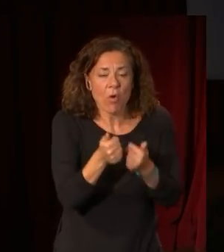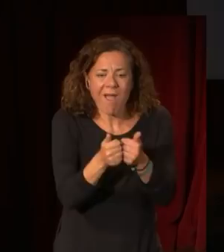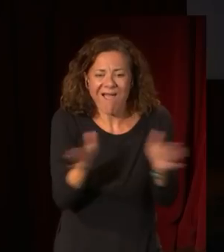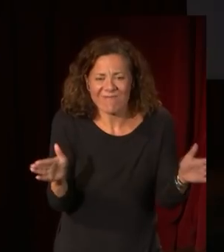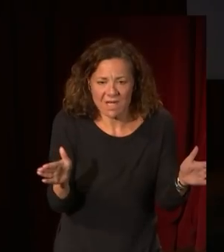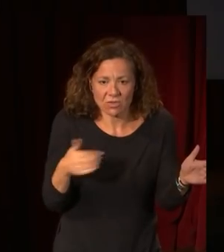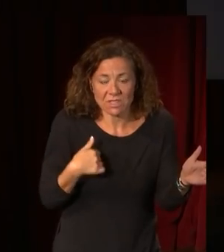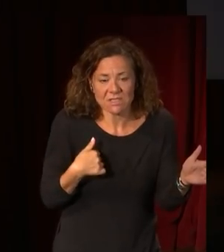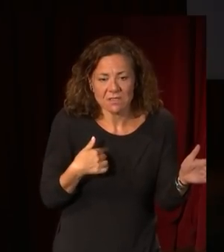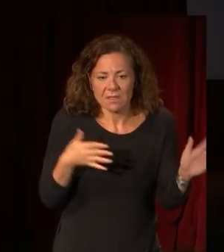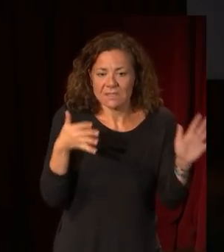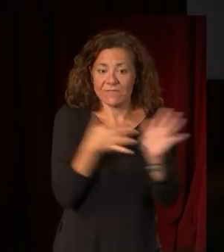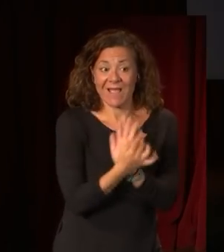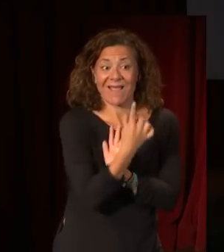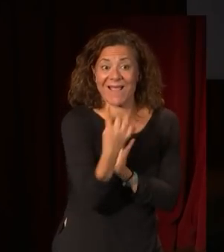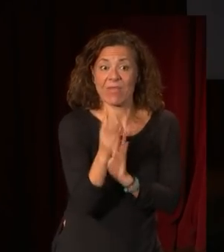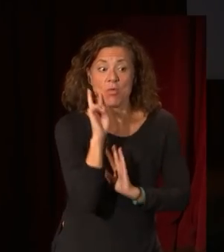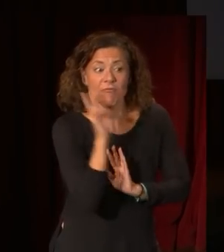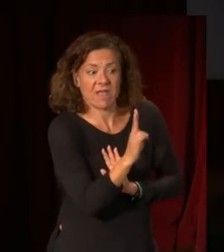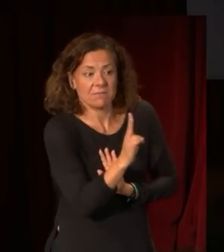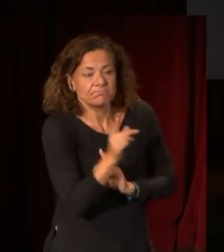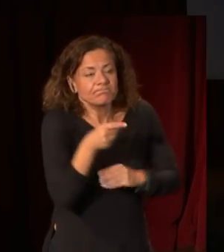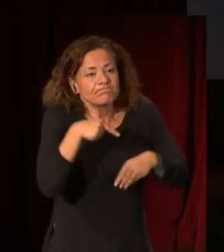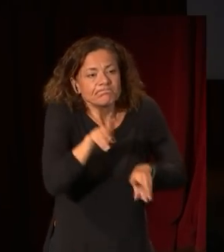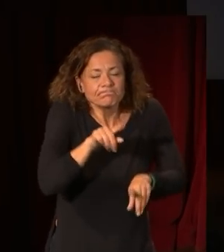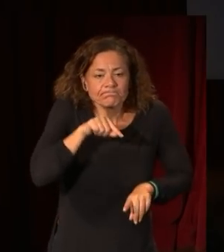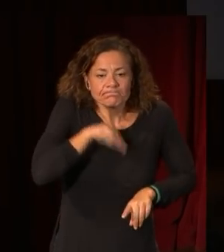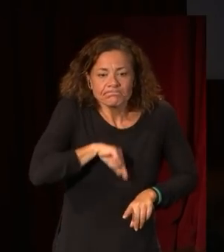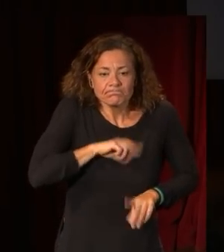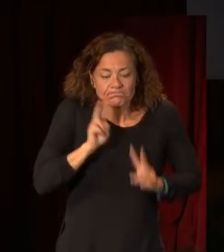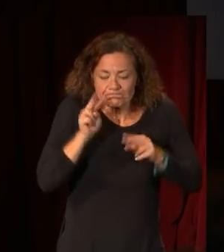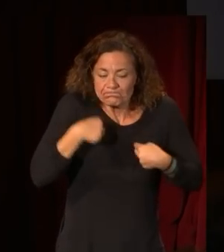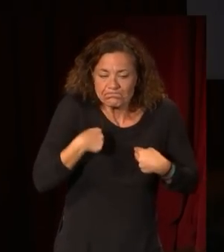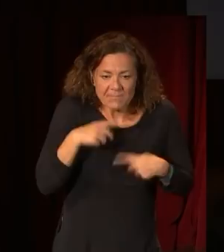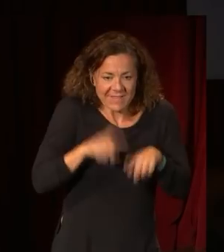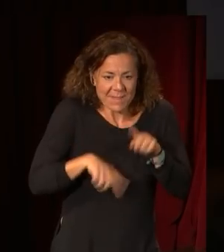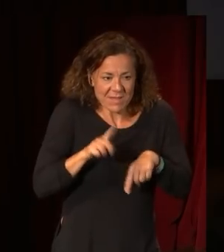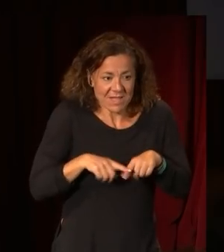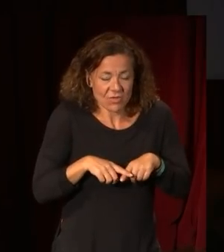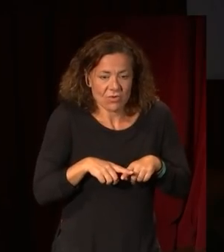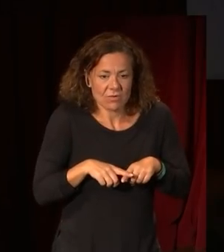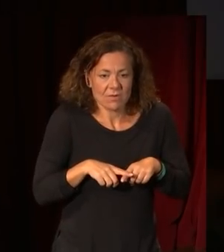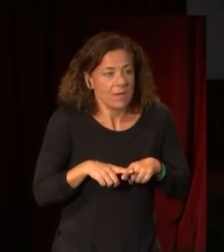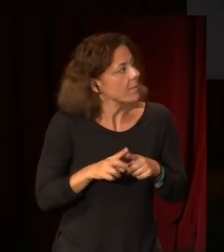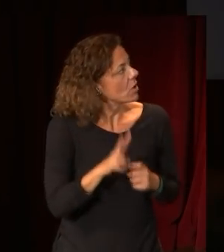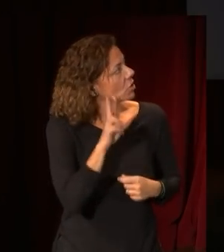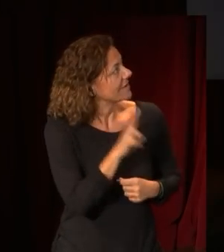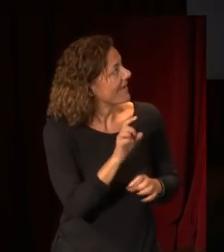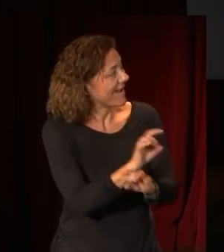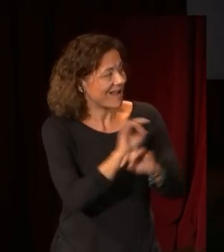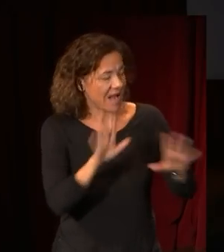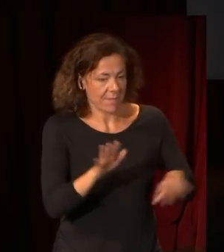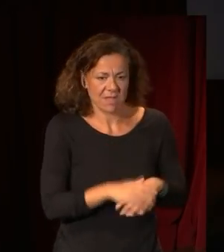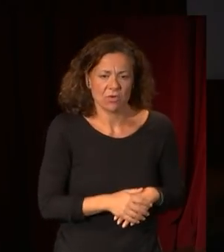una obra de interpretación abierta que se concibe claramente a dos manos no